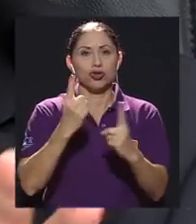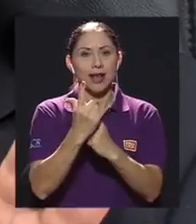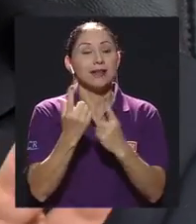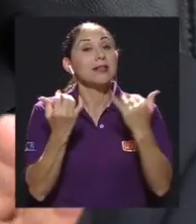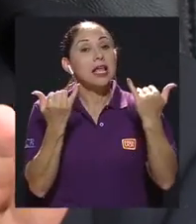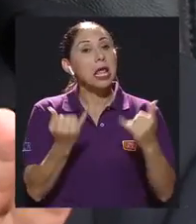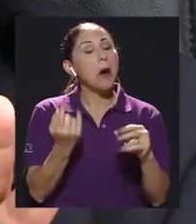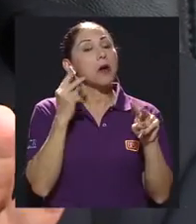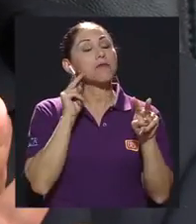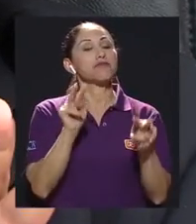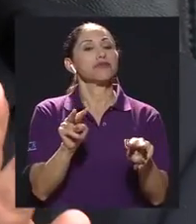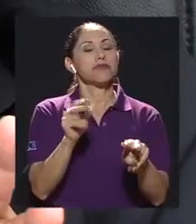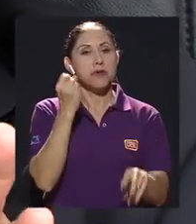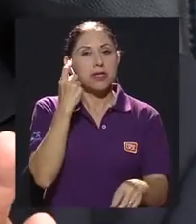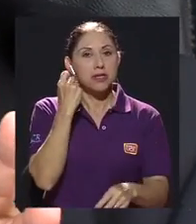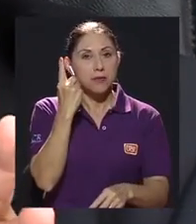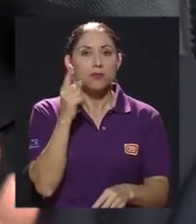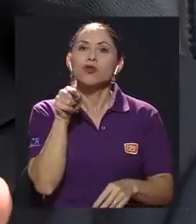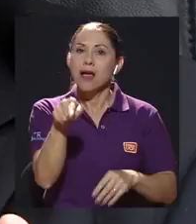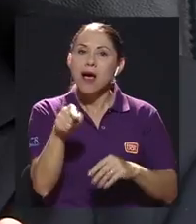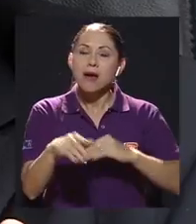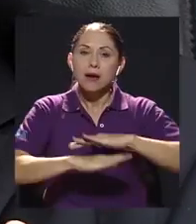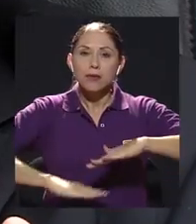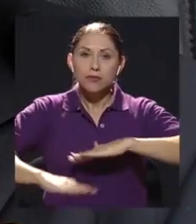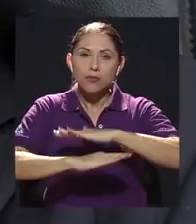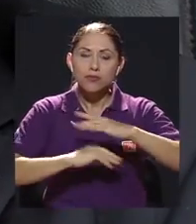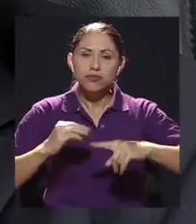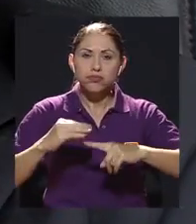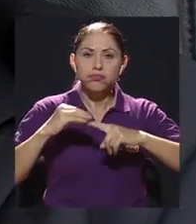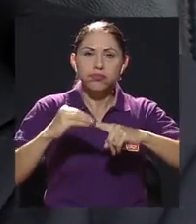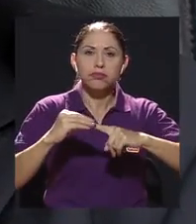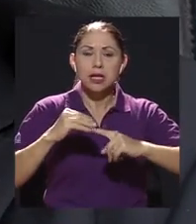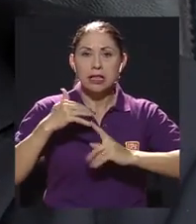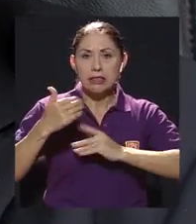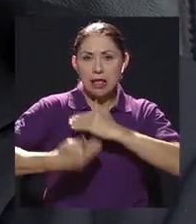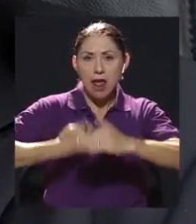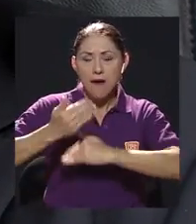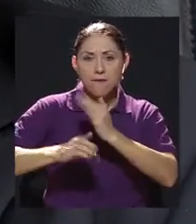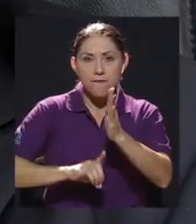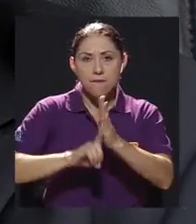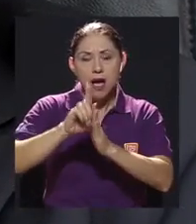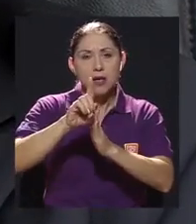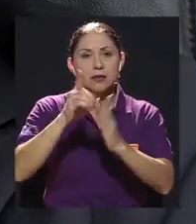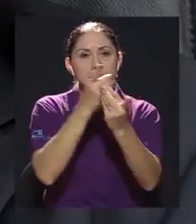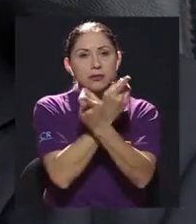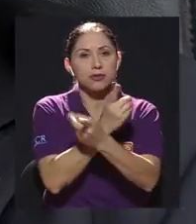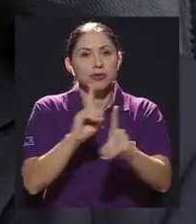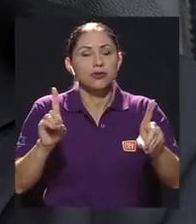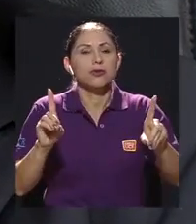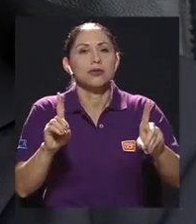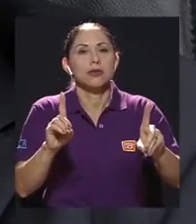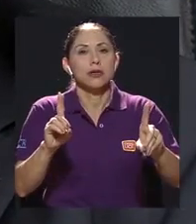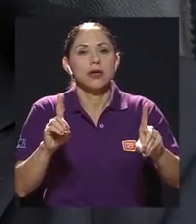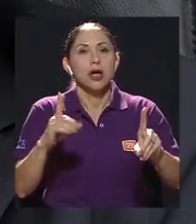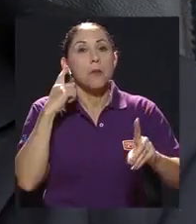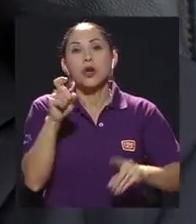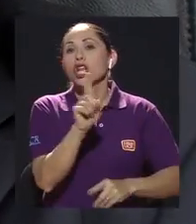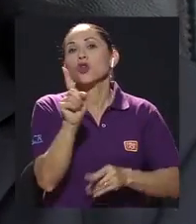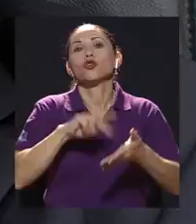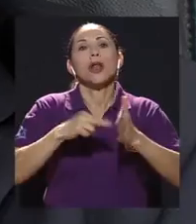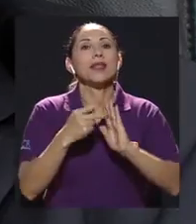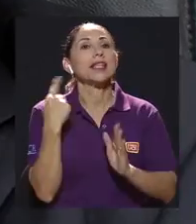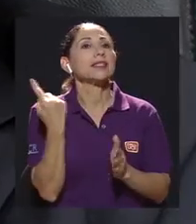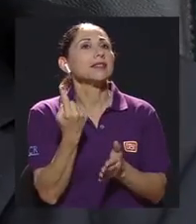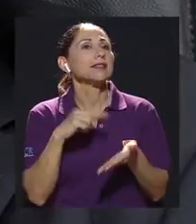como uno de los pilares fundamentales del avance de las sociedades democráticas. Porque aquí no es solo que se logren buenas